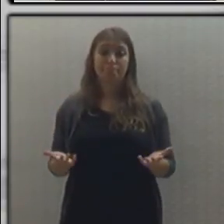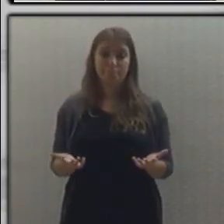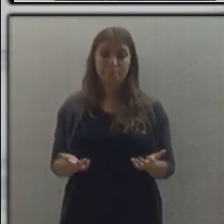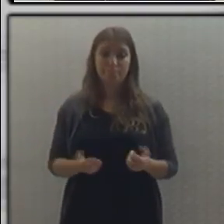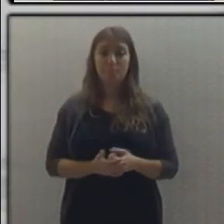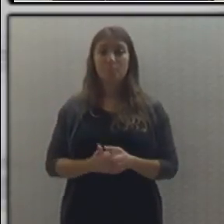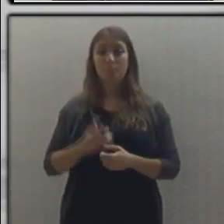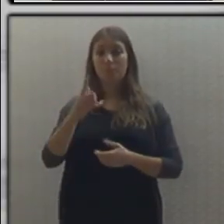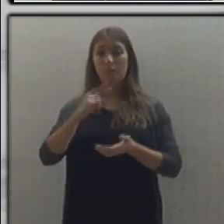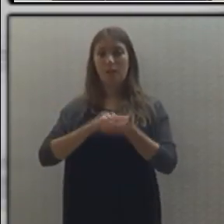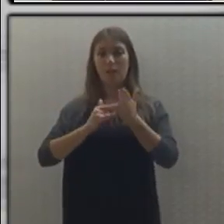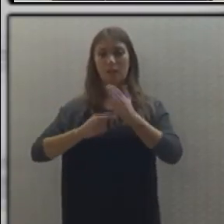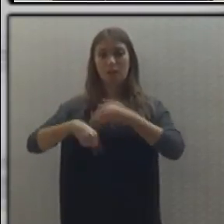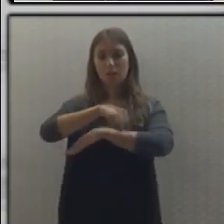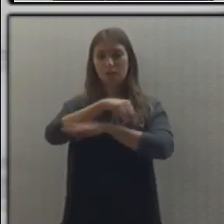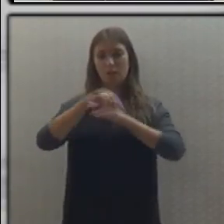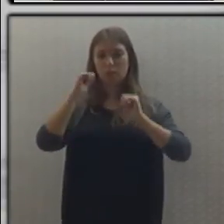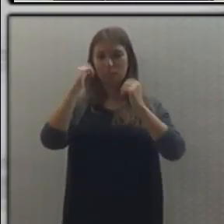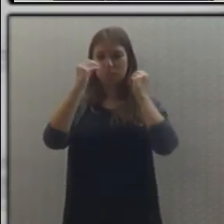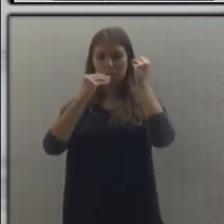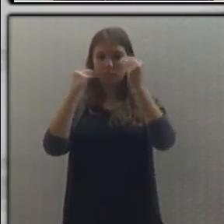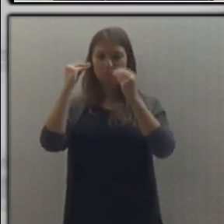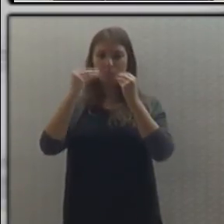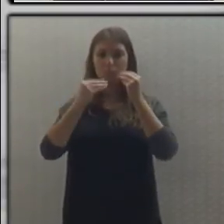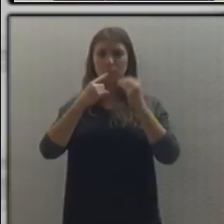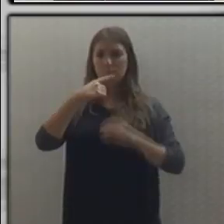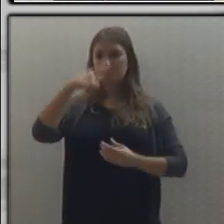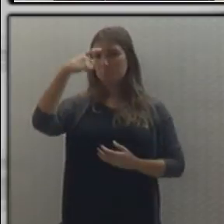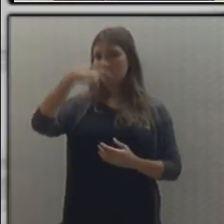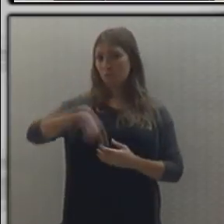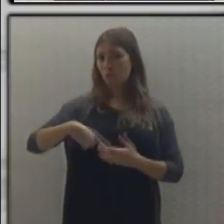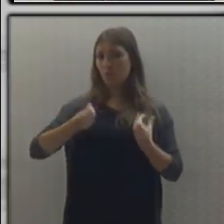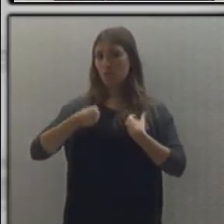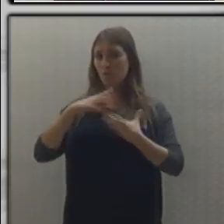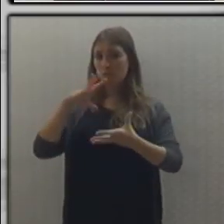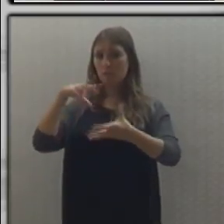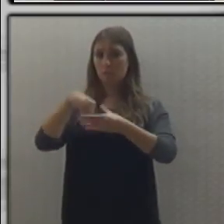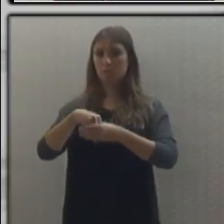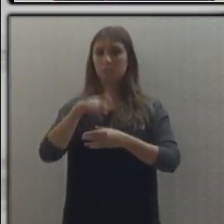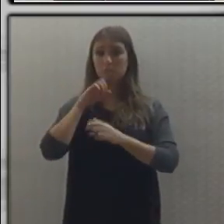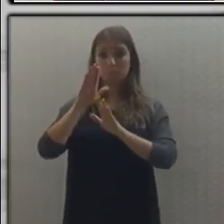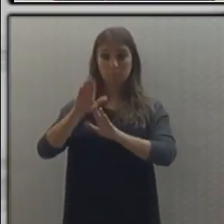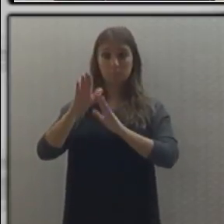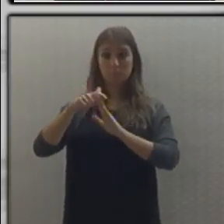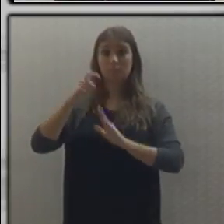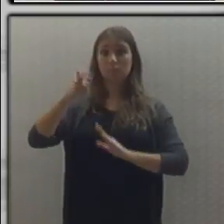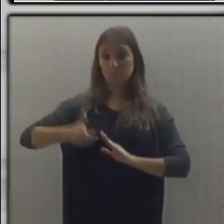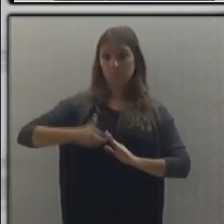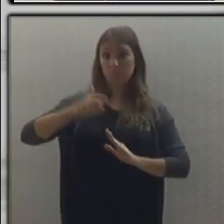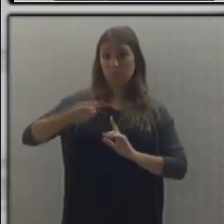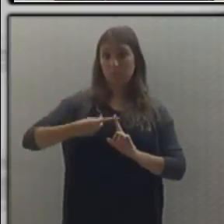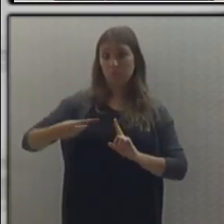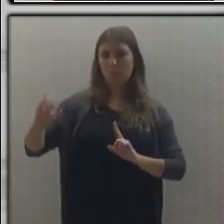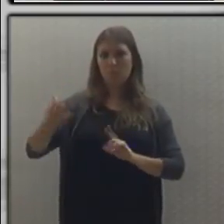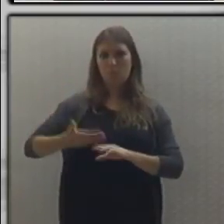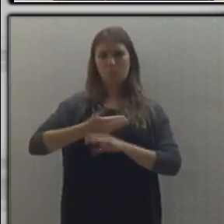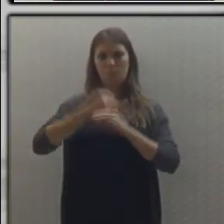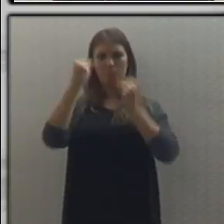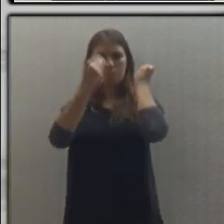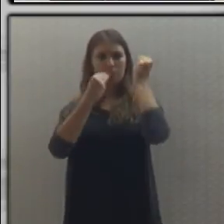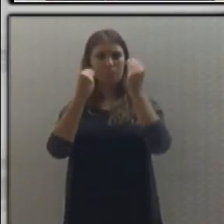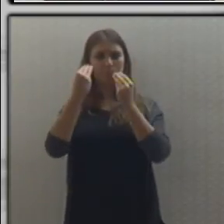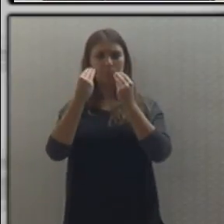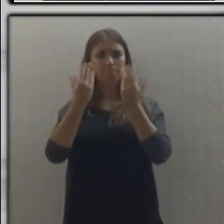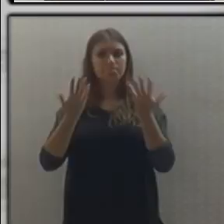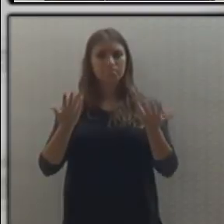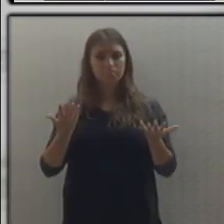Cuando un arquitecto se plantea el que la persona que está dentro de la vivienda va a pasar mucho tiempo ahí, tiene que reflexionar sobre